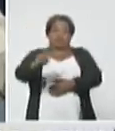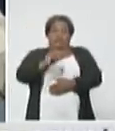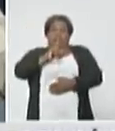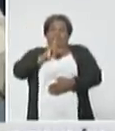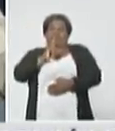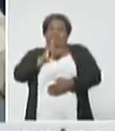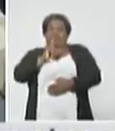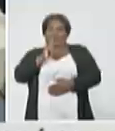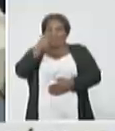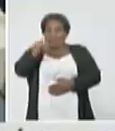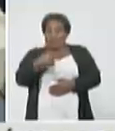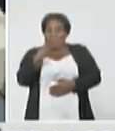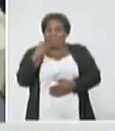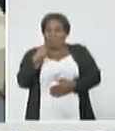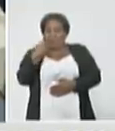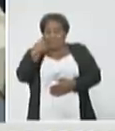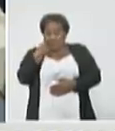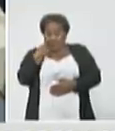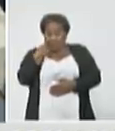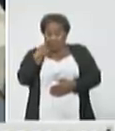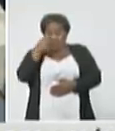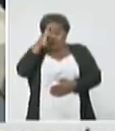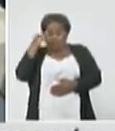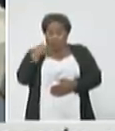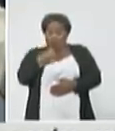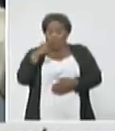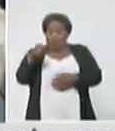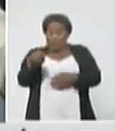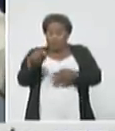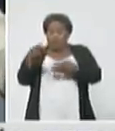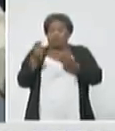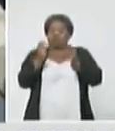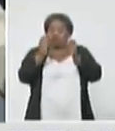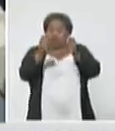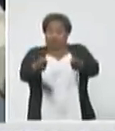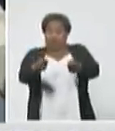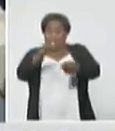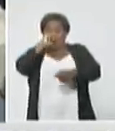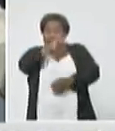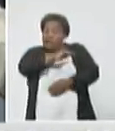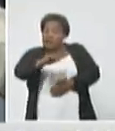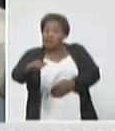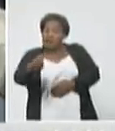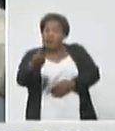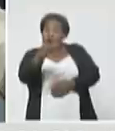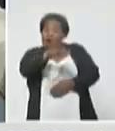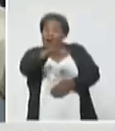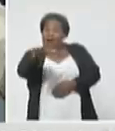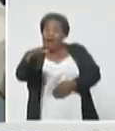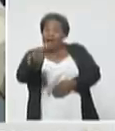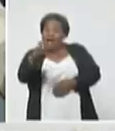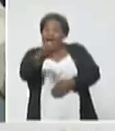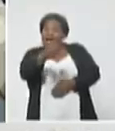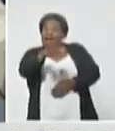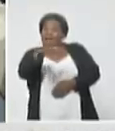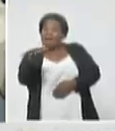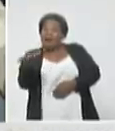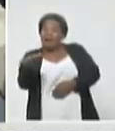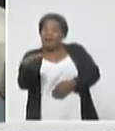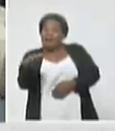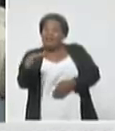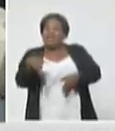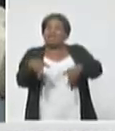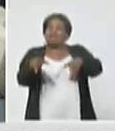mire doctor, esto se lo mandan los niños del reparto a la mar, del edificio de 67 apartamentos. Bien, aquí